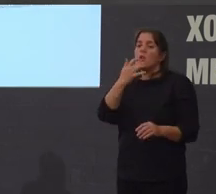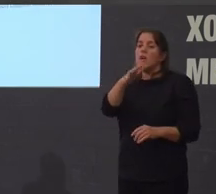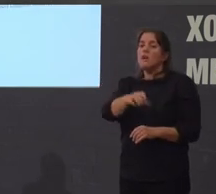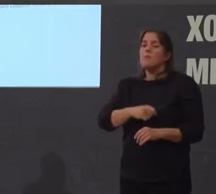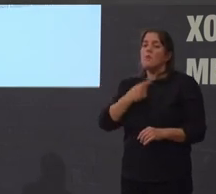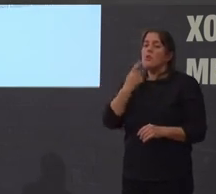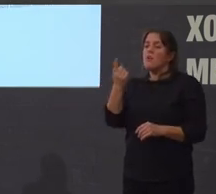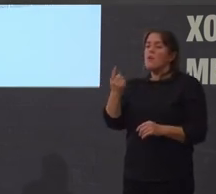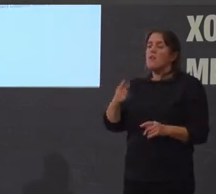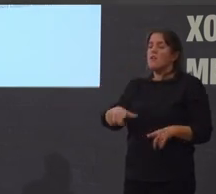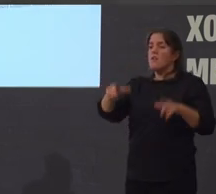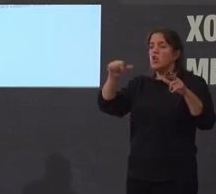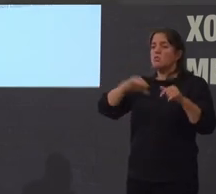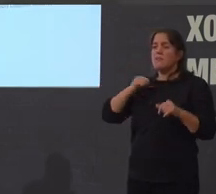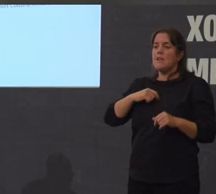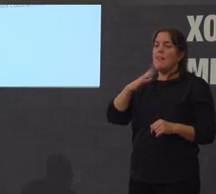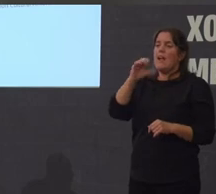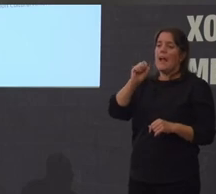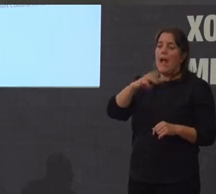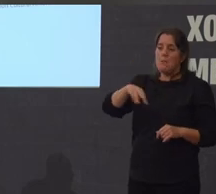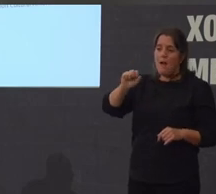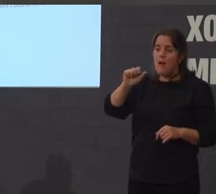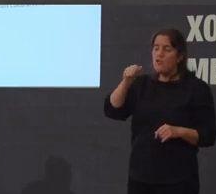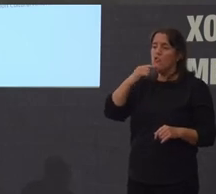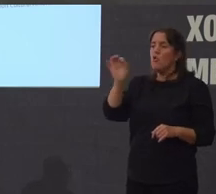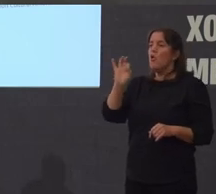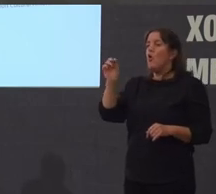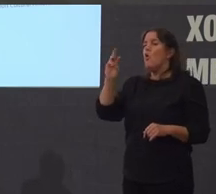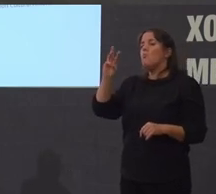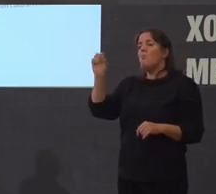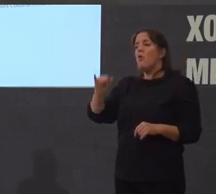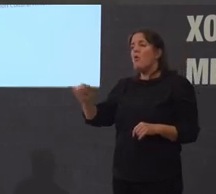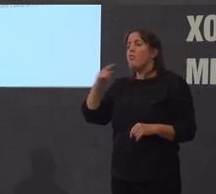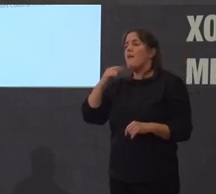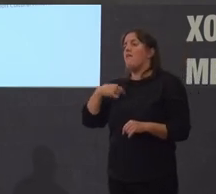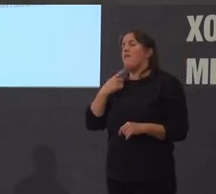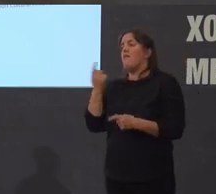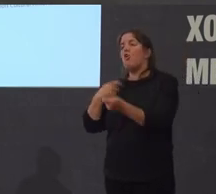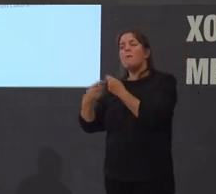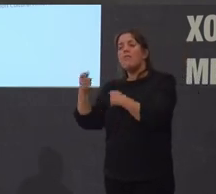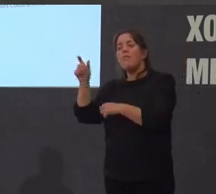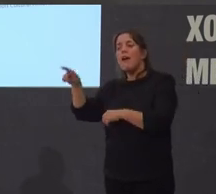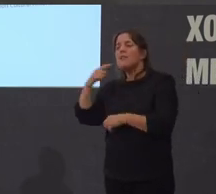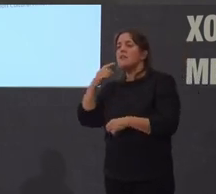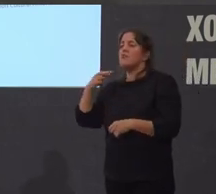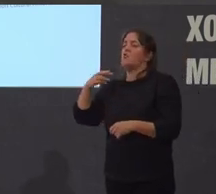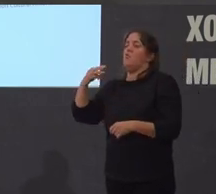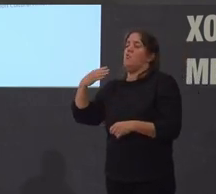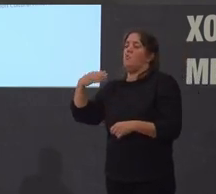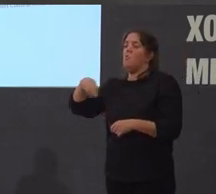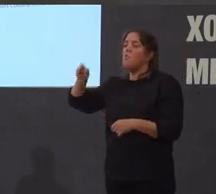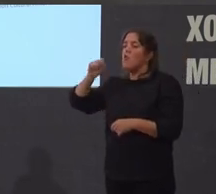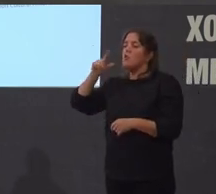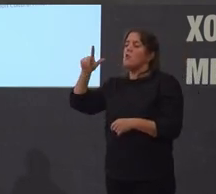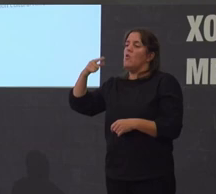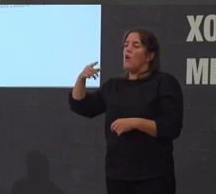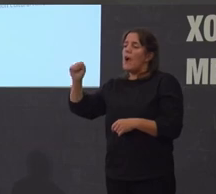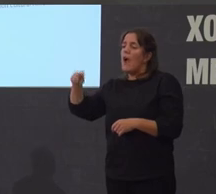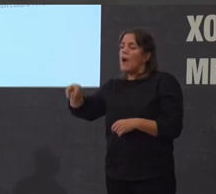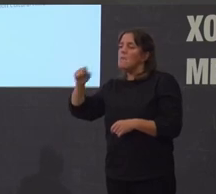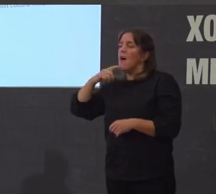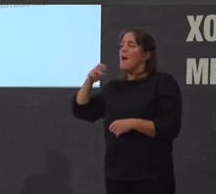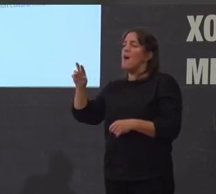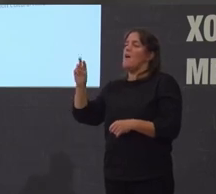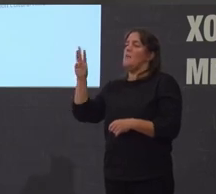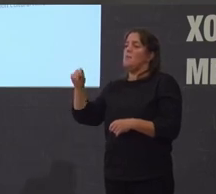incautación de sanatorios de caamaño o de poza de comerciantes como víctor moldes ramiro